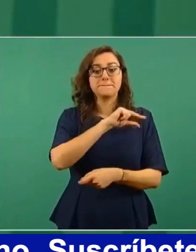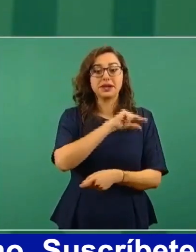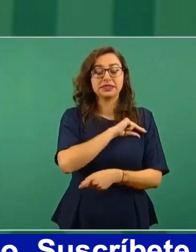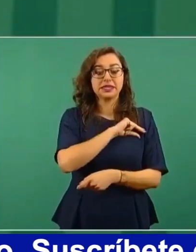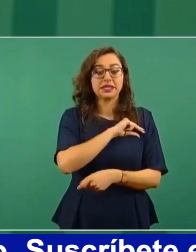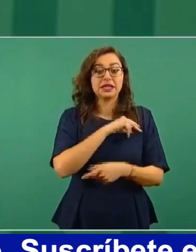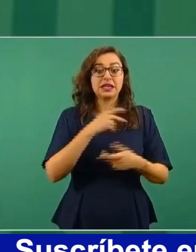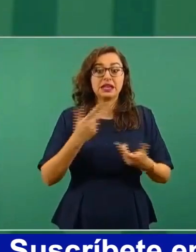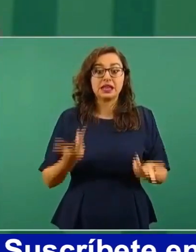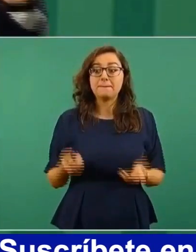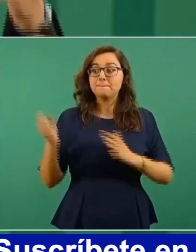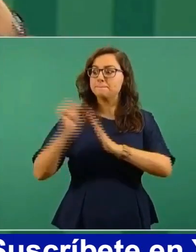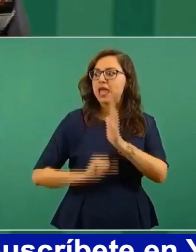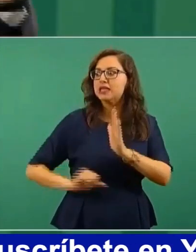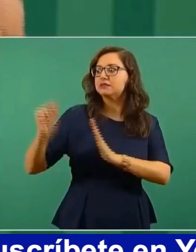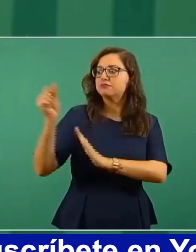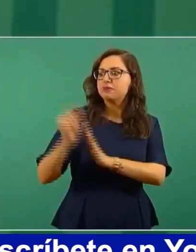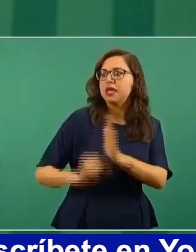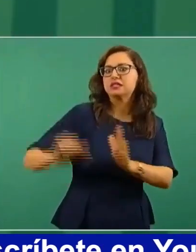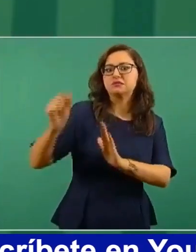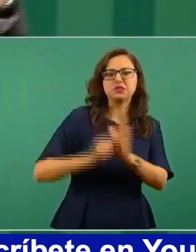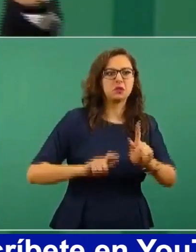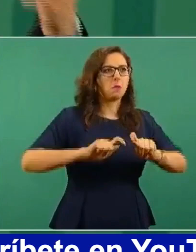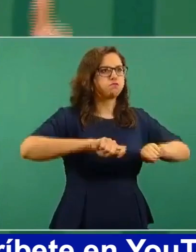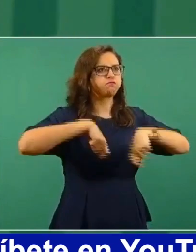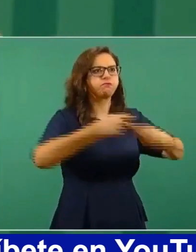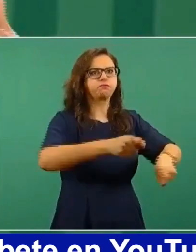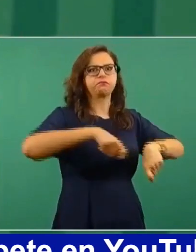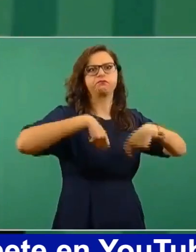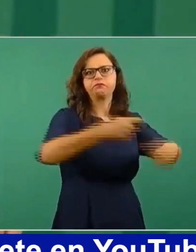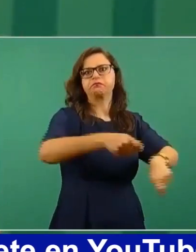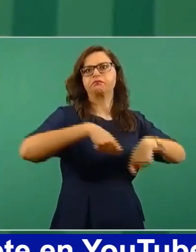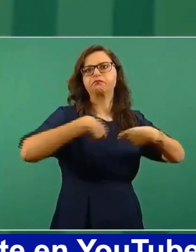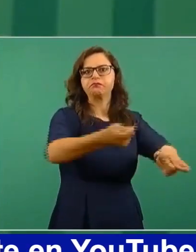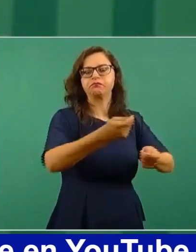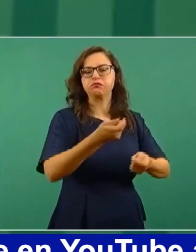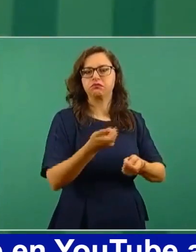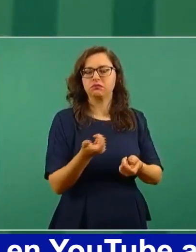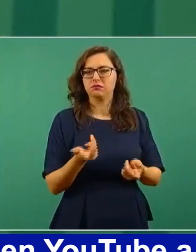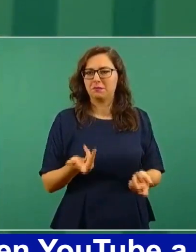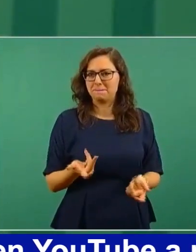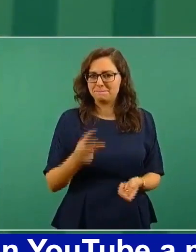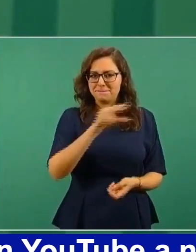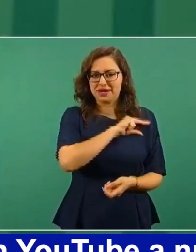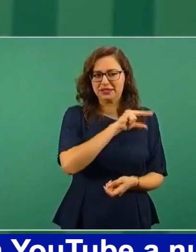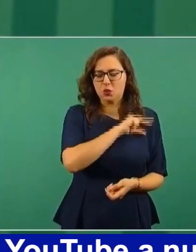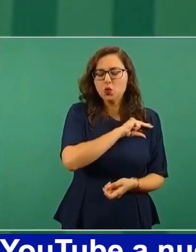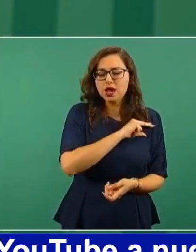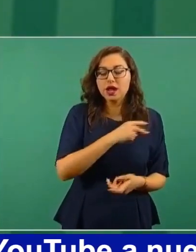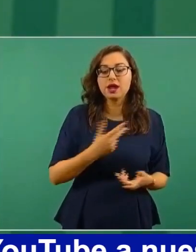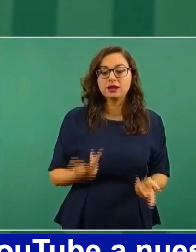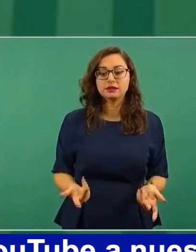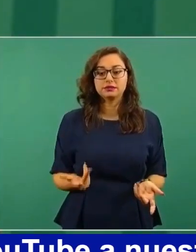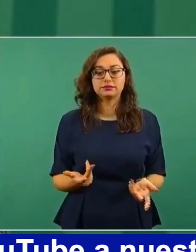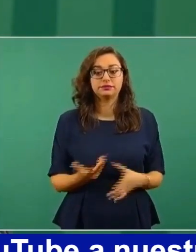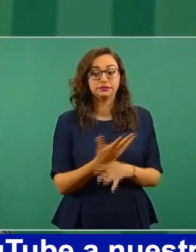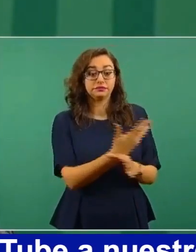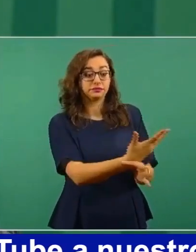casi un banco por mes, simularon de que se